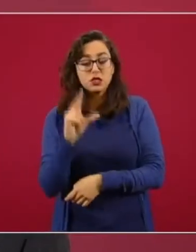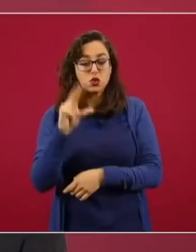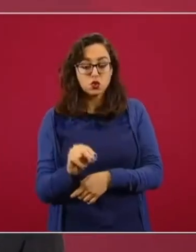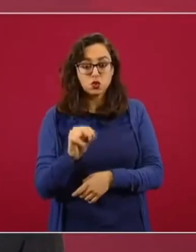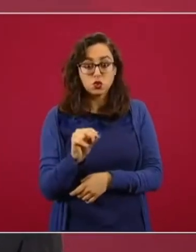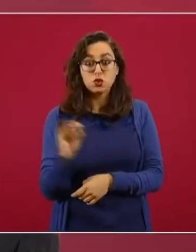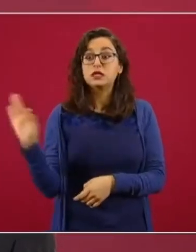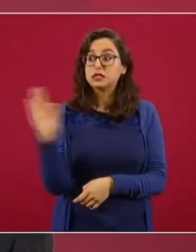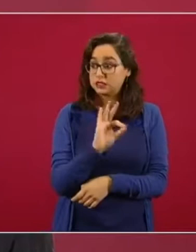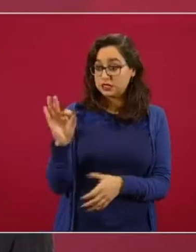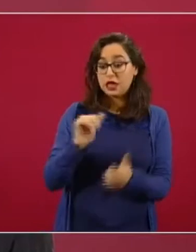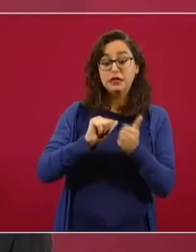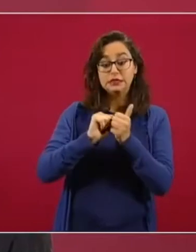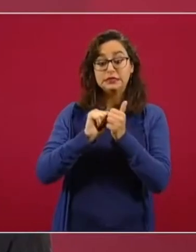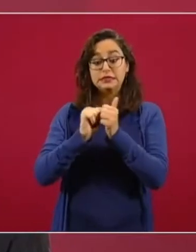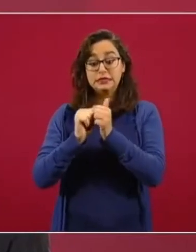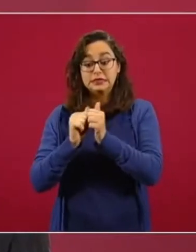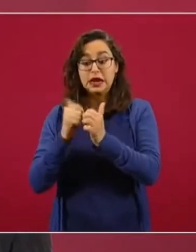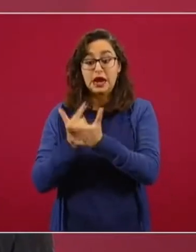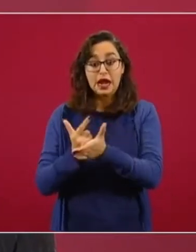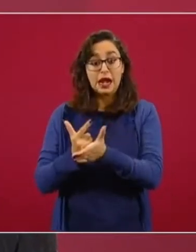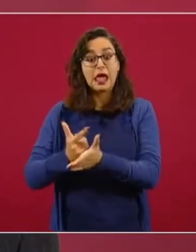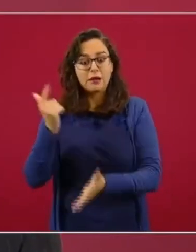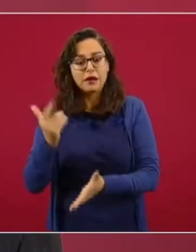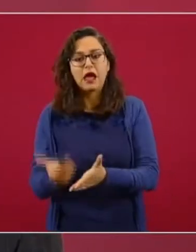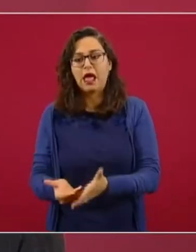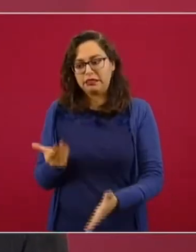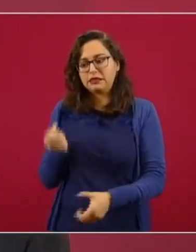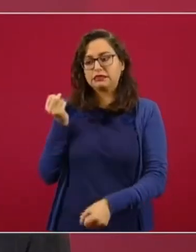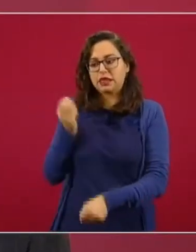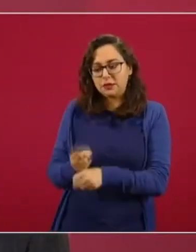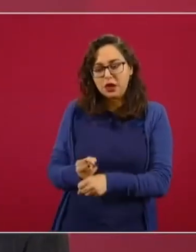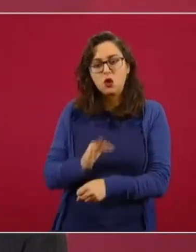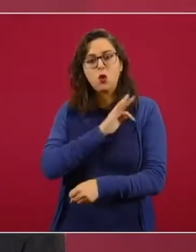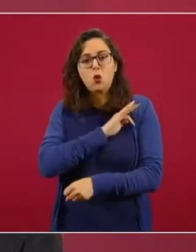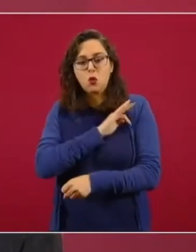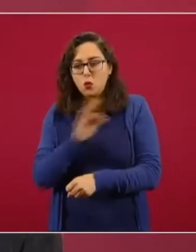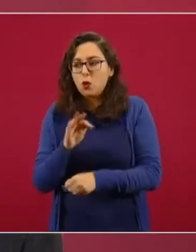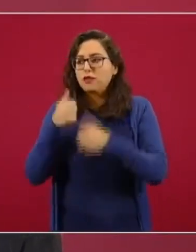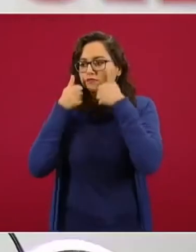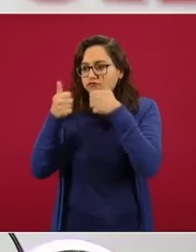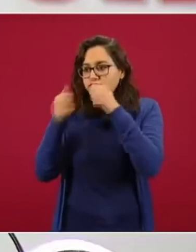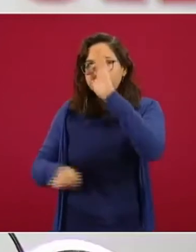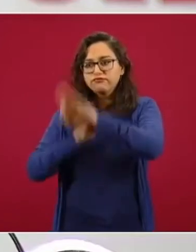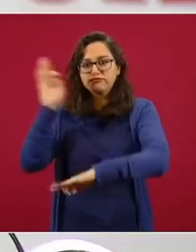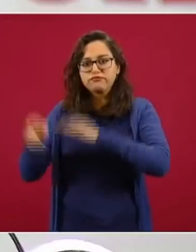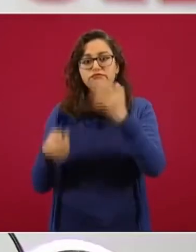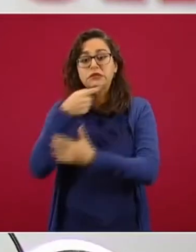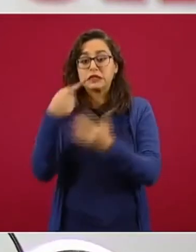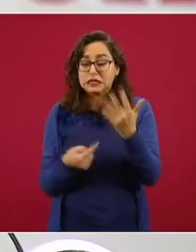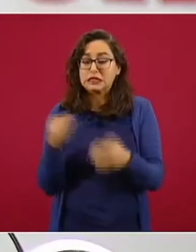existen muchos elementos por resolver y puede requerir eventualmente una hospitalización